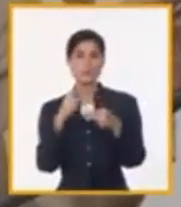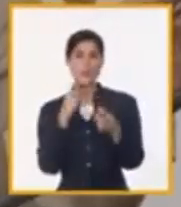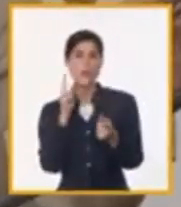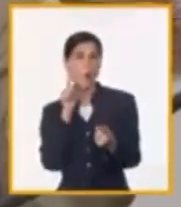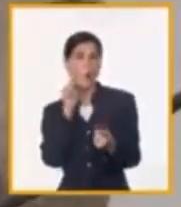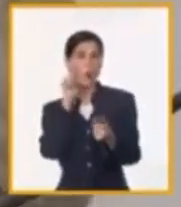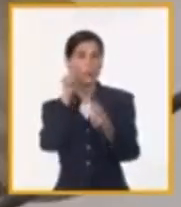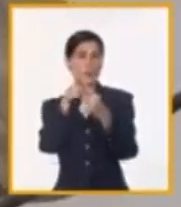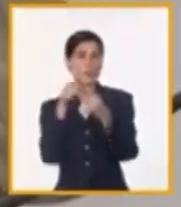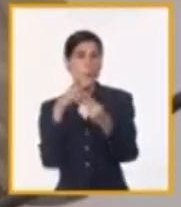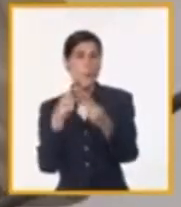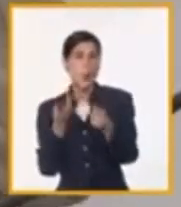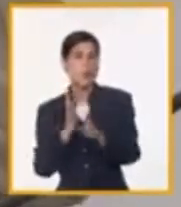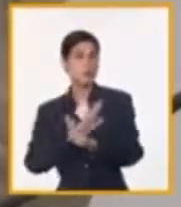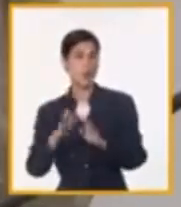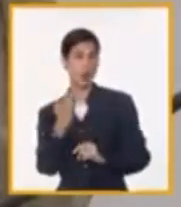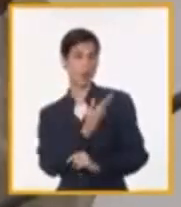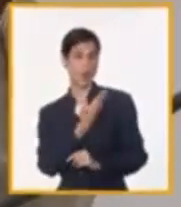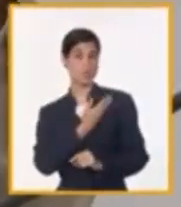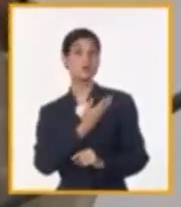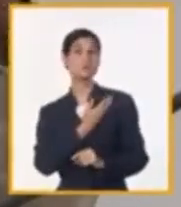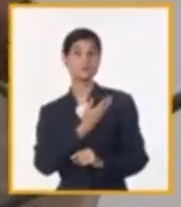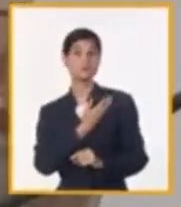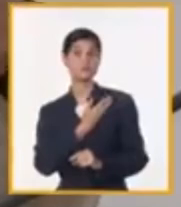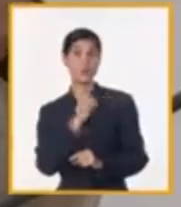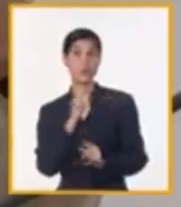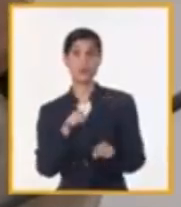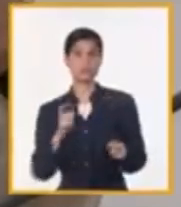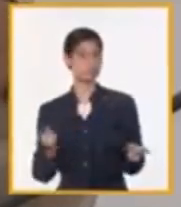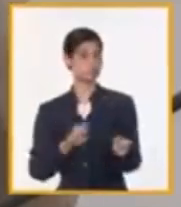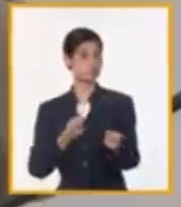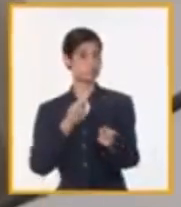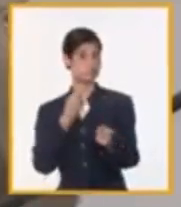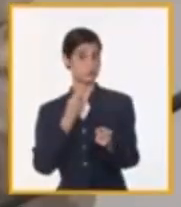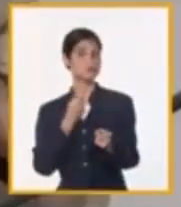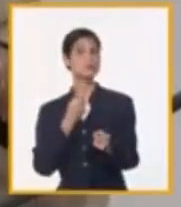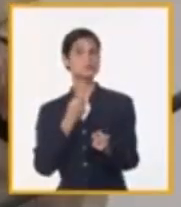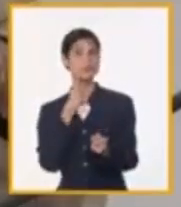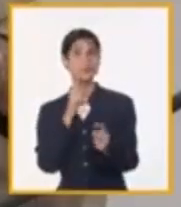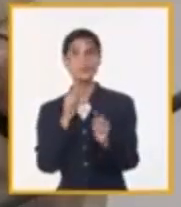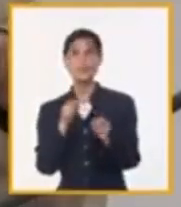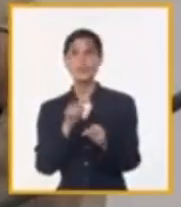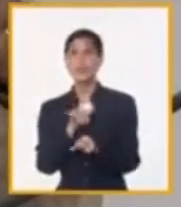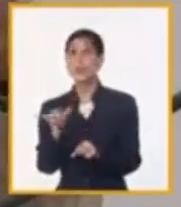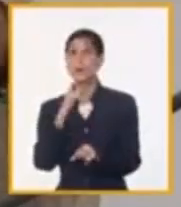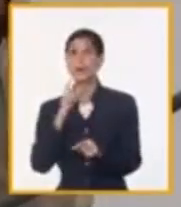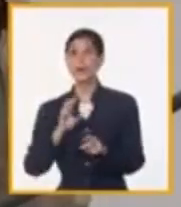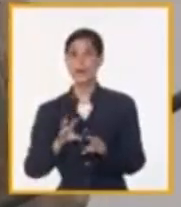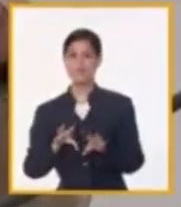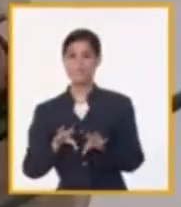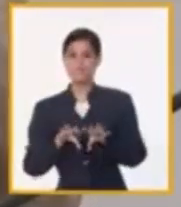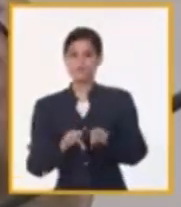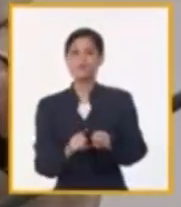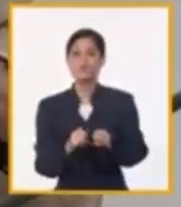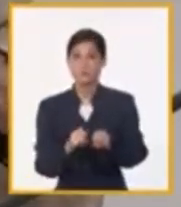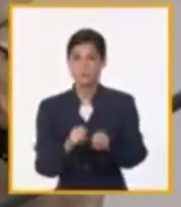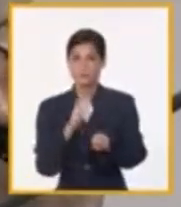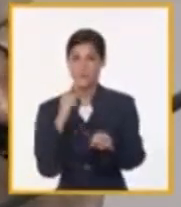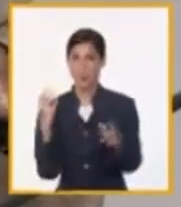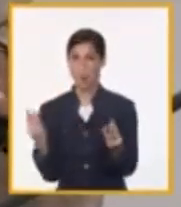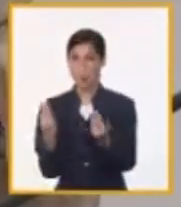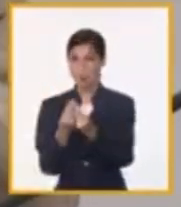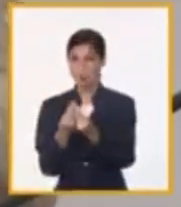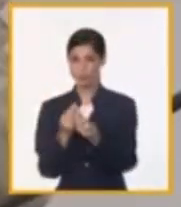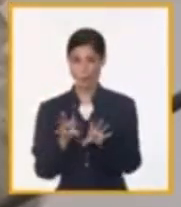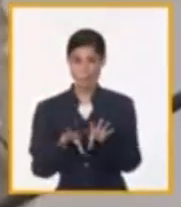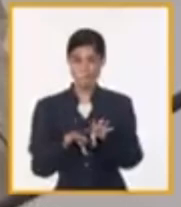gas incluso con la idea en mente de volver de anexionarse a gaza de AC colonizar gaza con